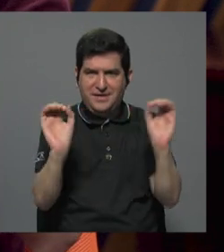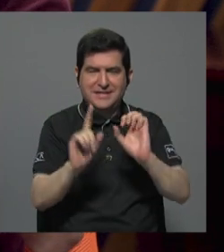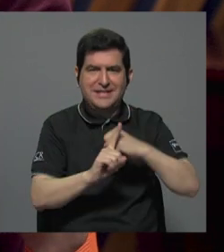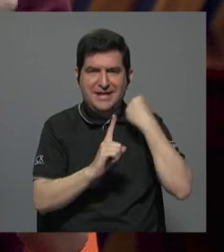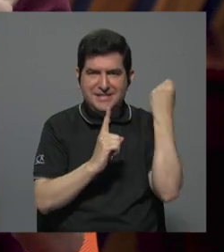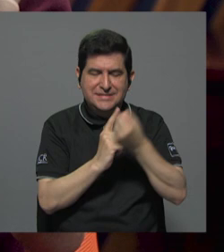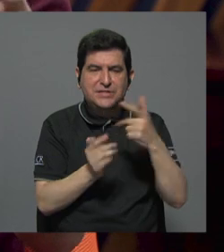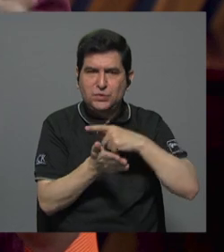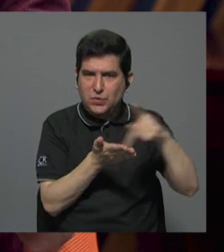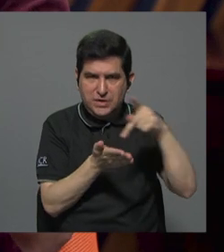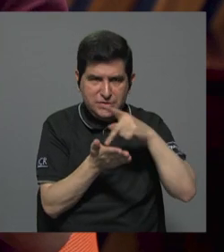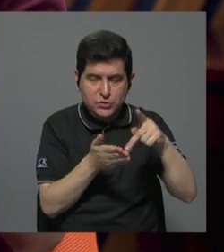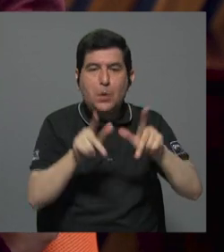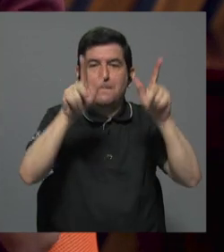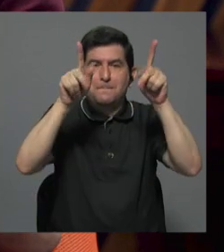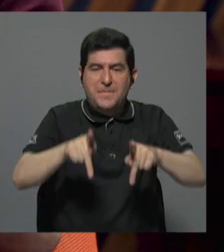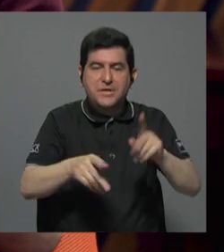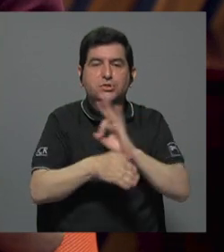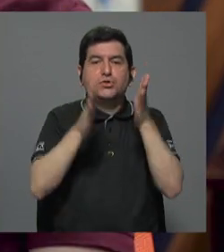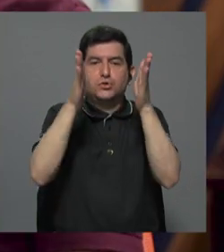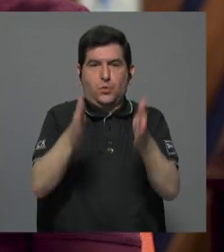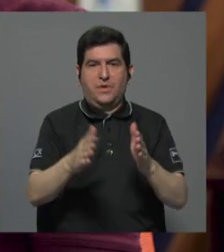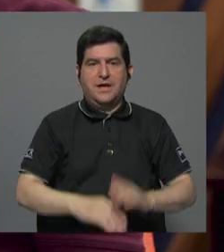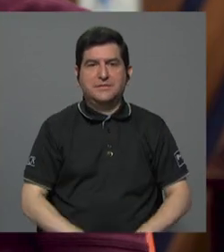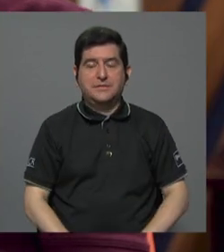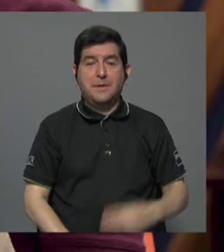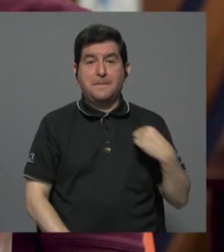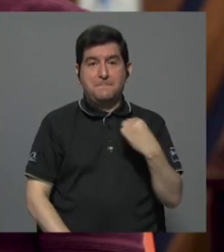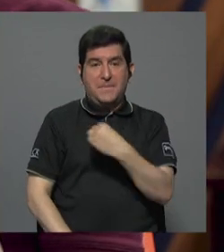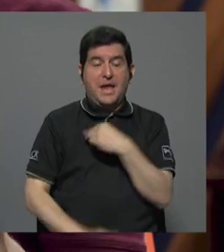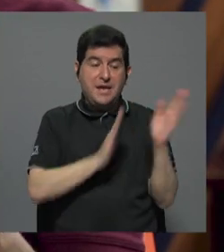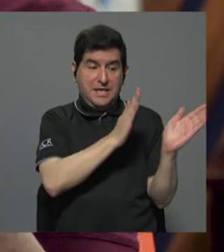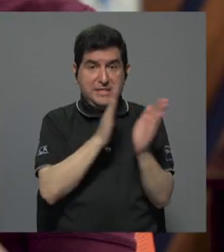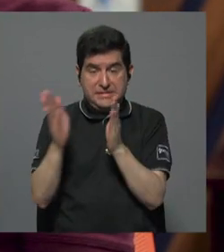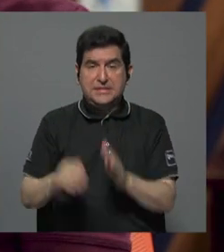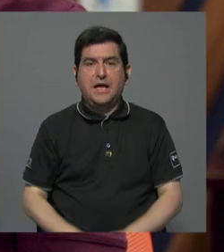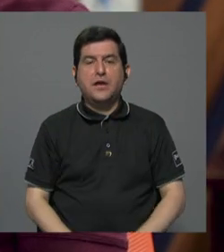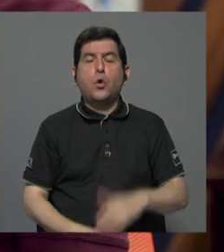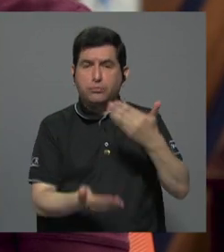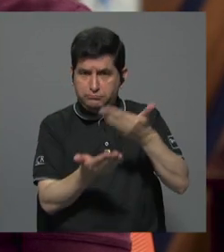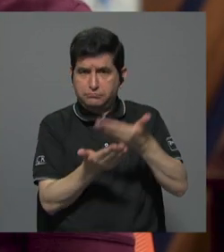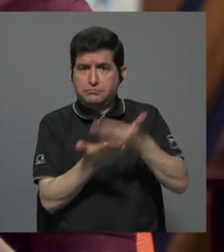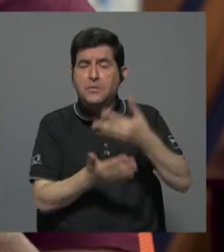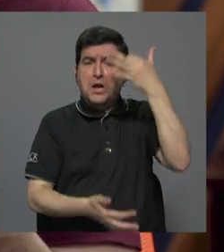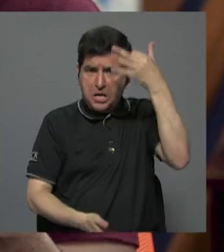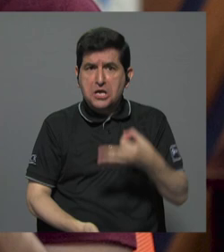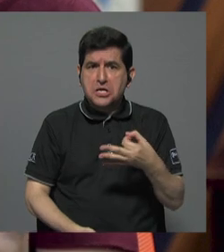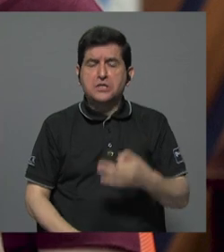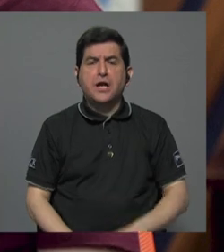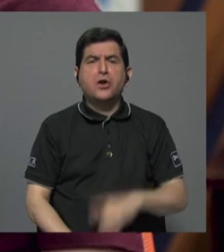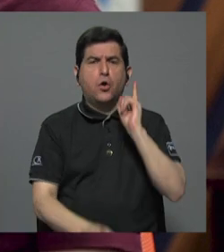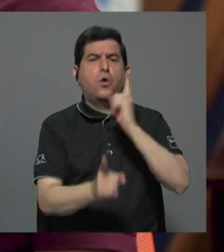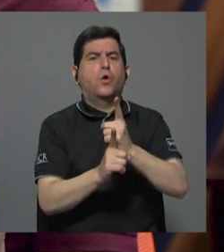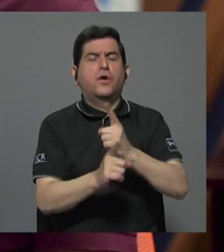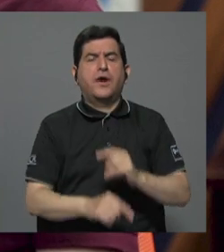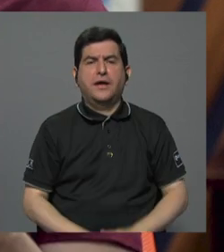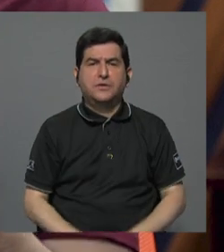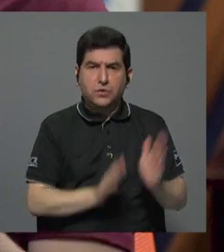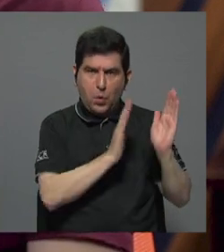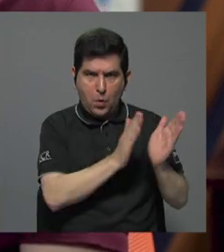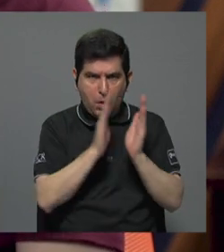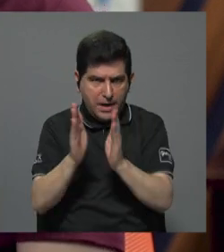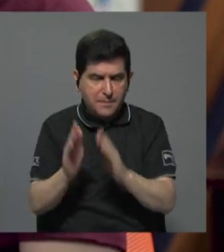condiciones salariales de las personas funcionarios del ministerio de planificación confirmó que este criterio es correcto porque el plan